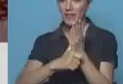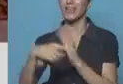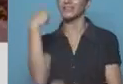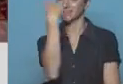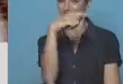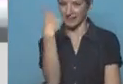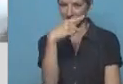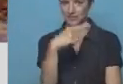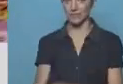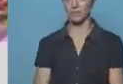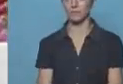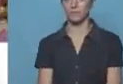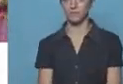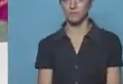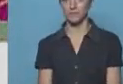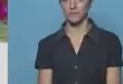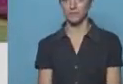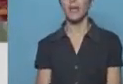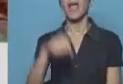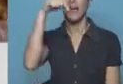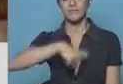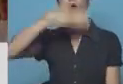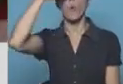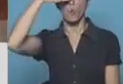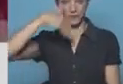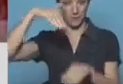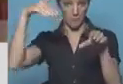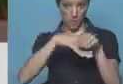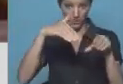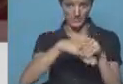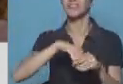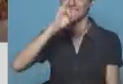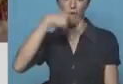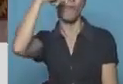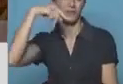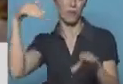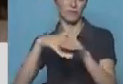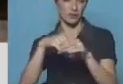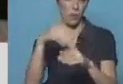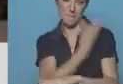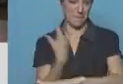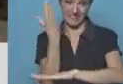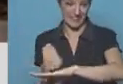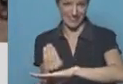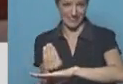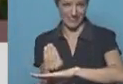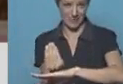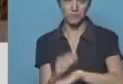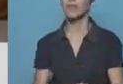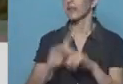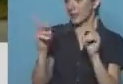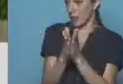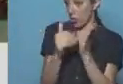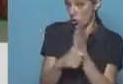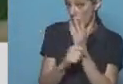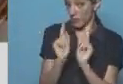última vez, esta es la última votación, luego va a haber que votar siempre. Exactamente, como mandataria, Roberto. No, y también con ese documento,